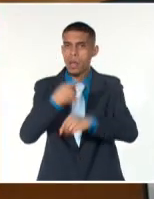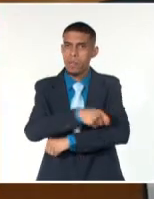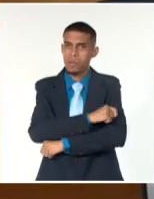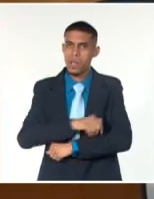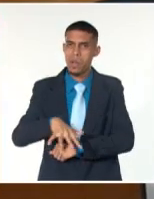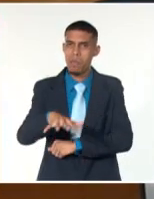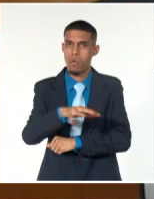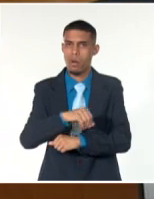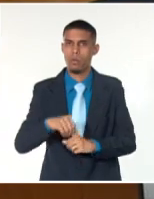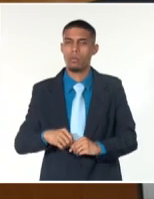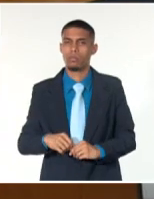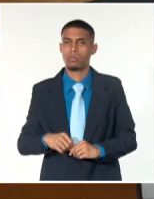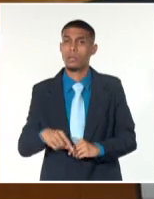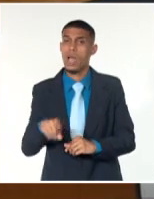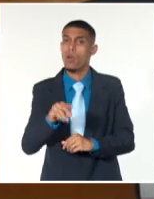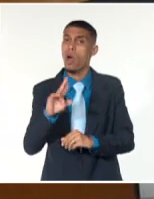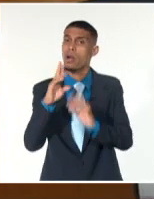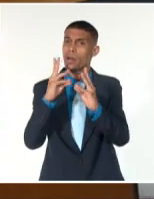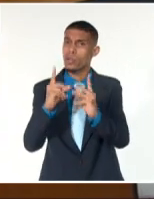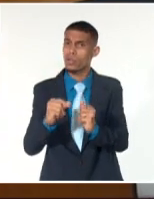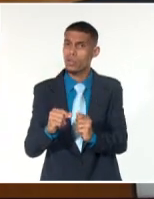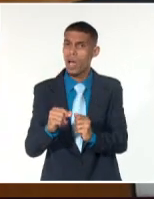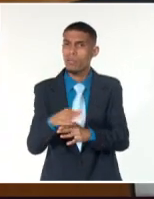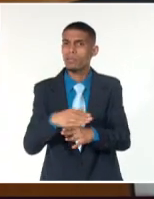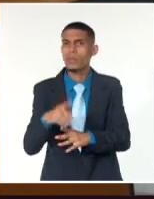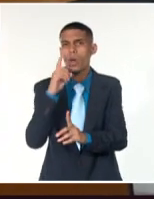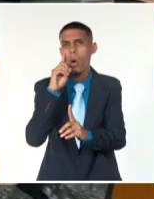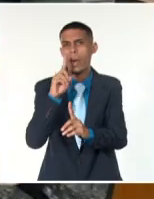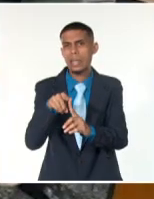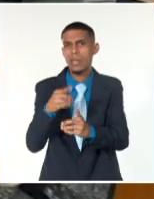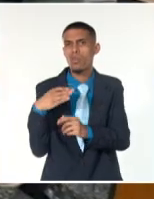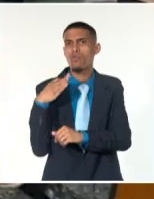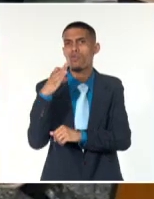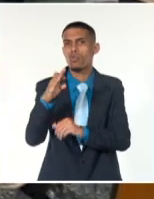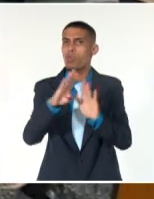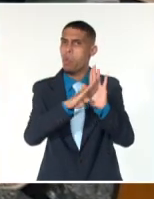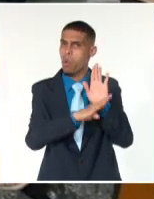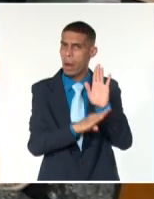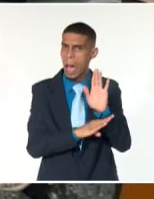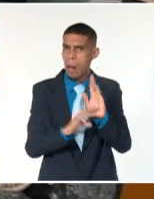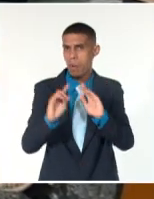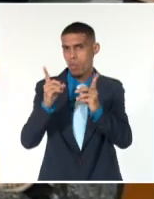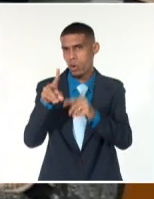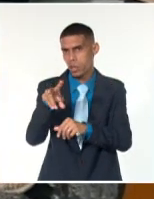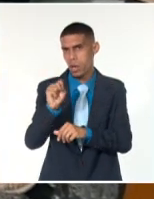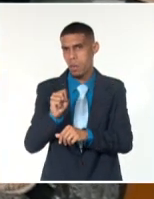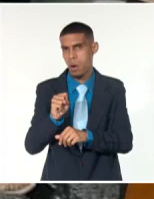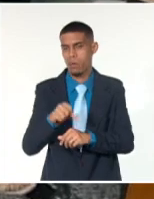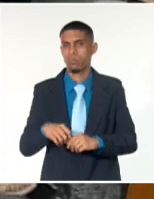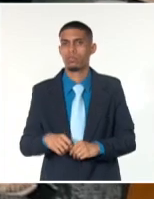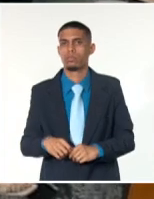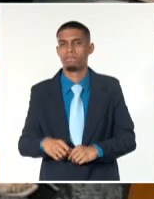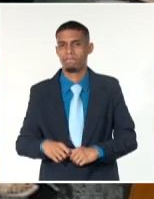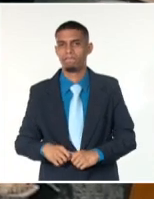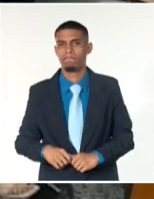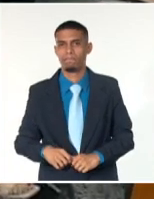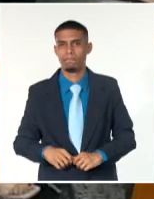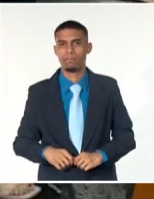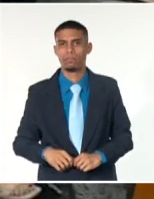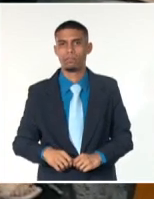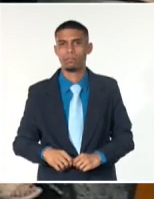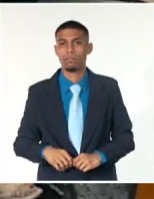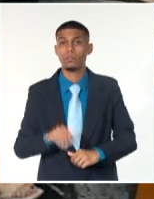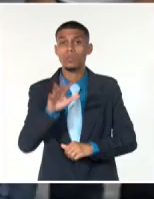que a los resultados de objetivos metas programas y políticas que se llevan a cabo en el país a más de